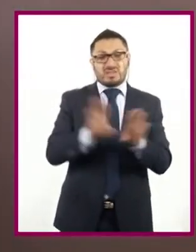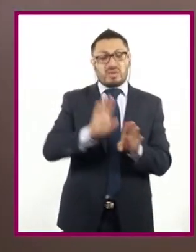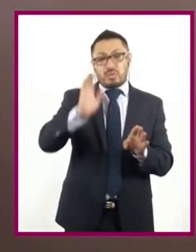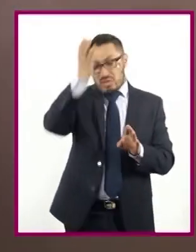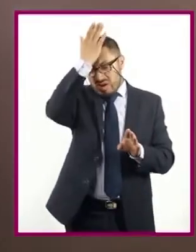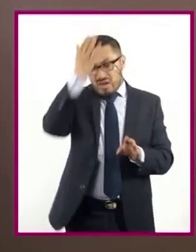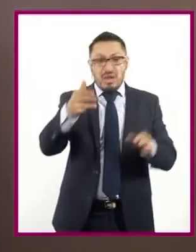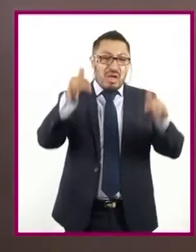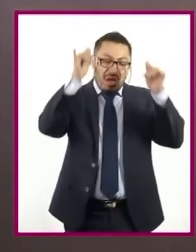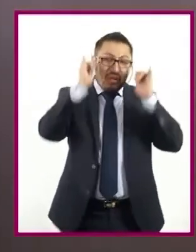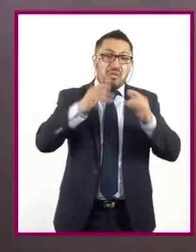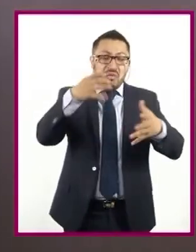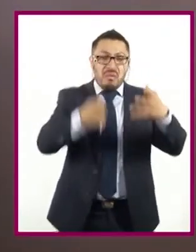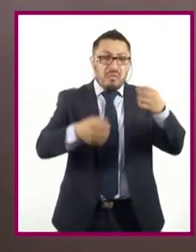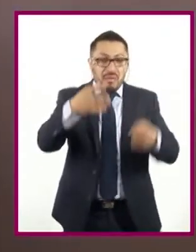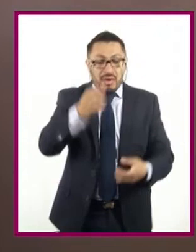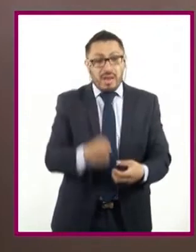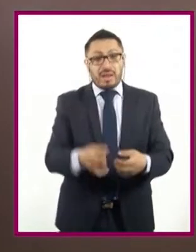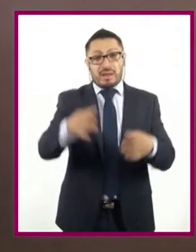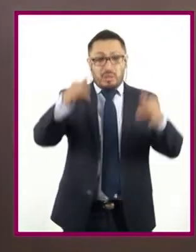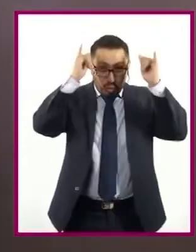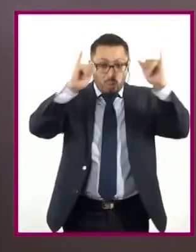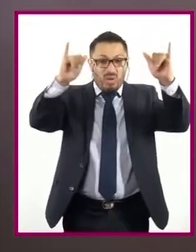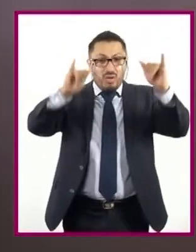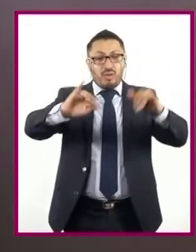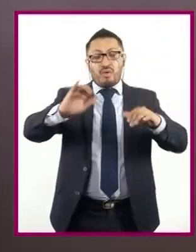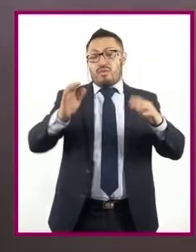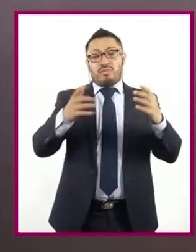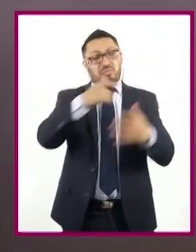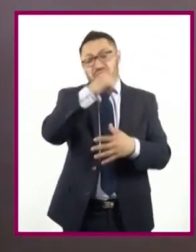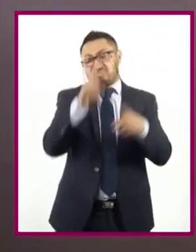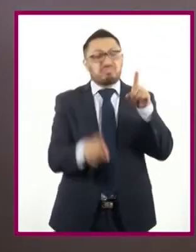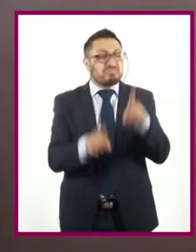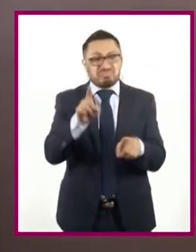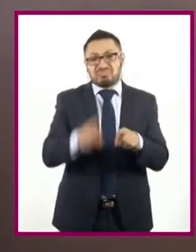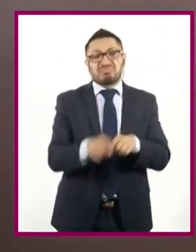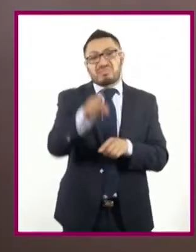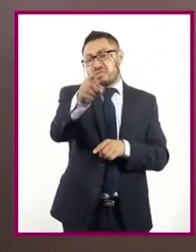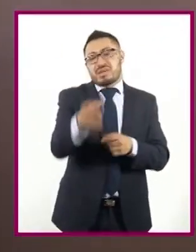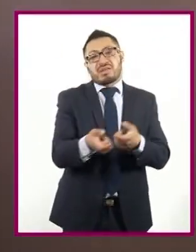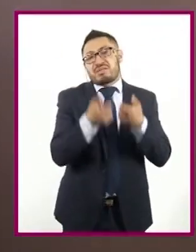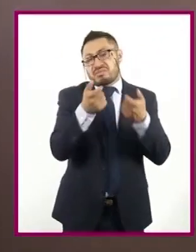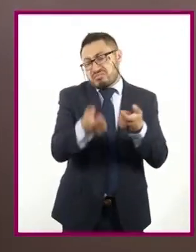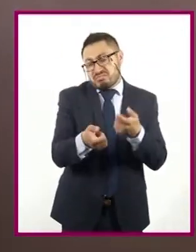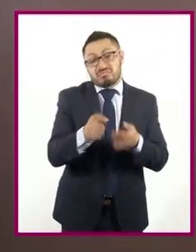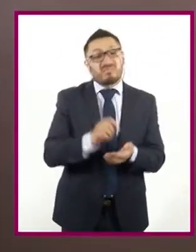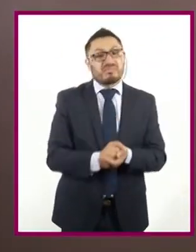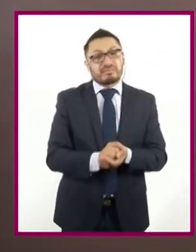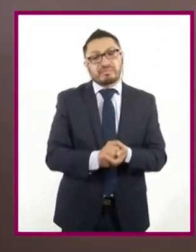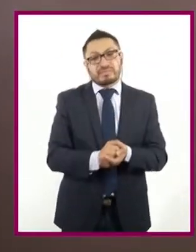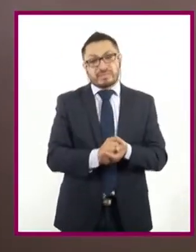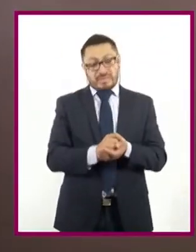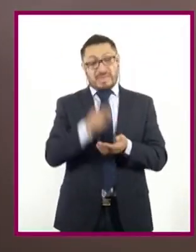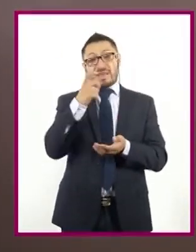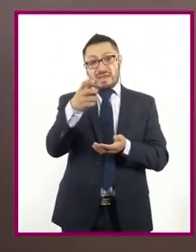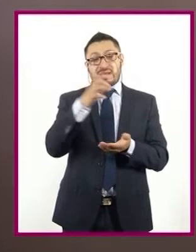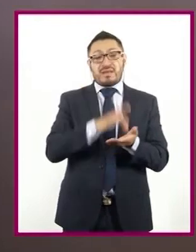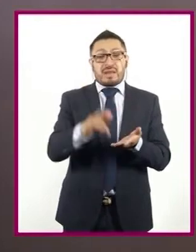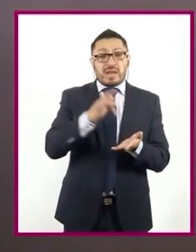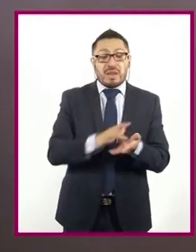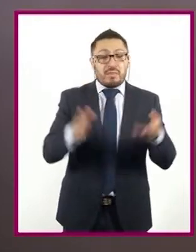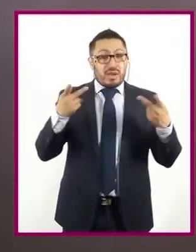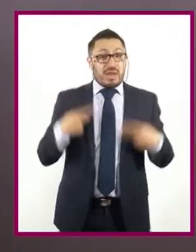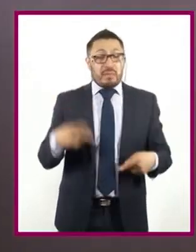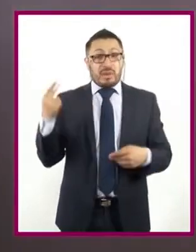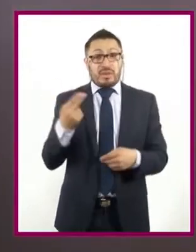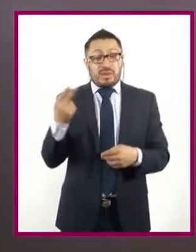ser vacas, toros, borregos, dependiendo tu situación económica, y esto se hace para apoyar a los más